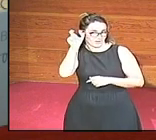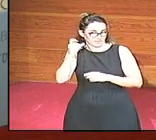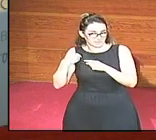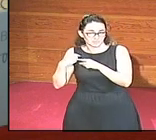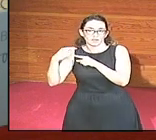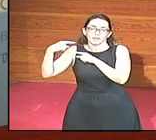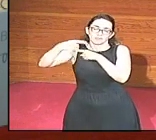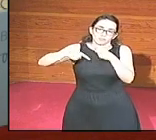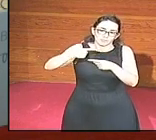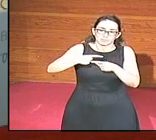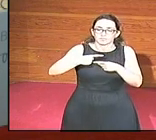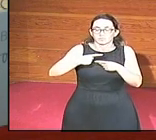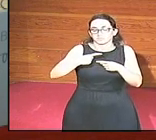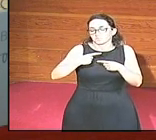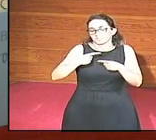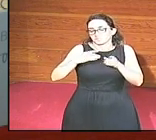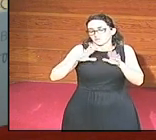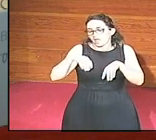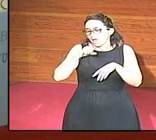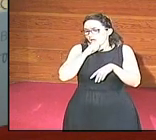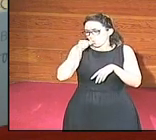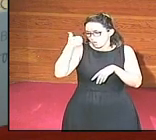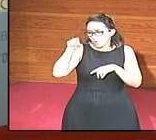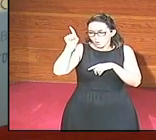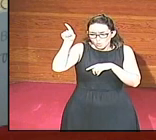España. El abuelo combatía